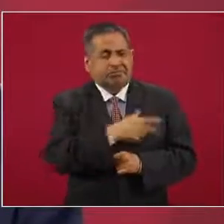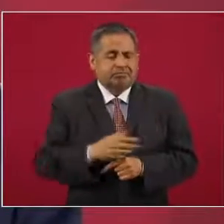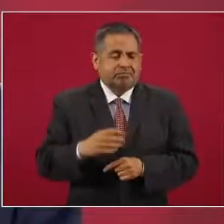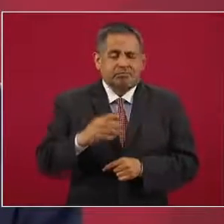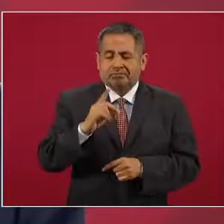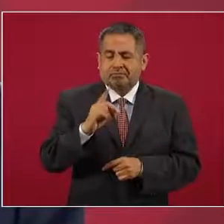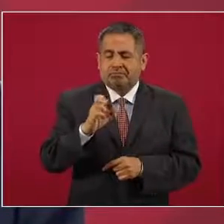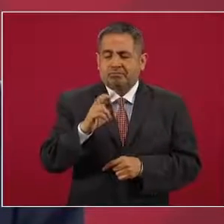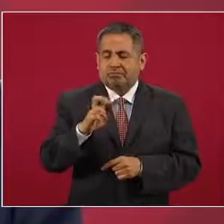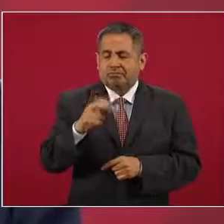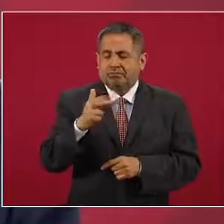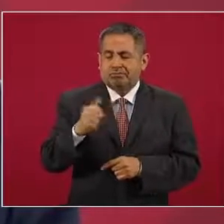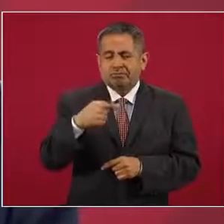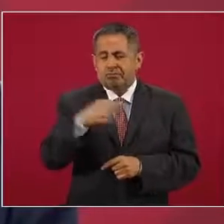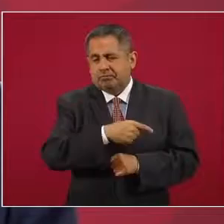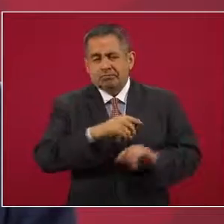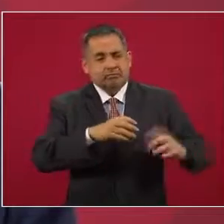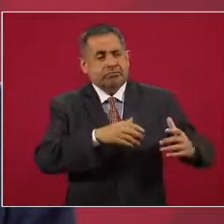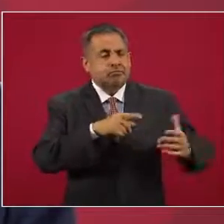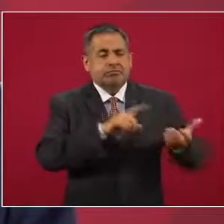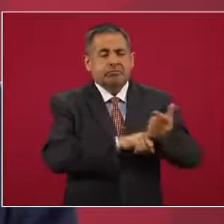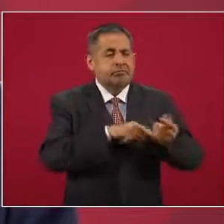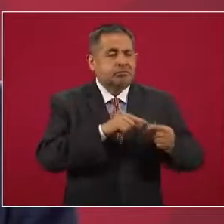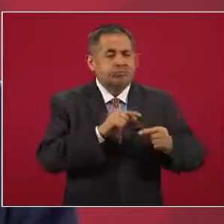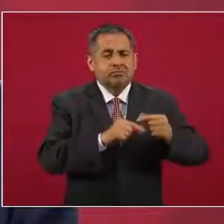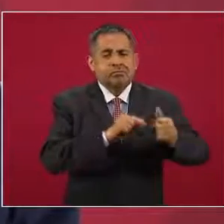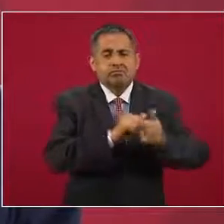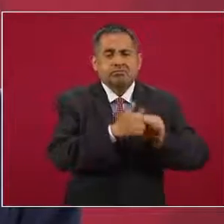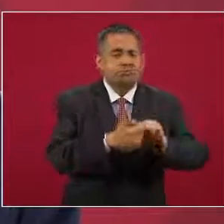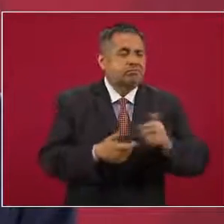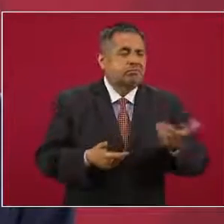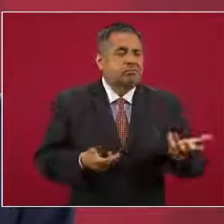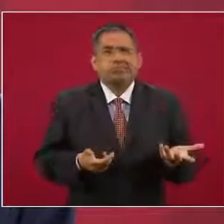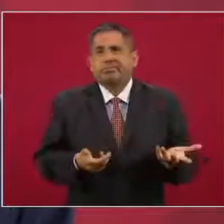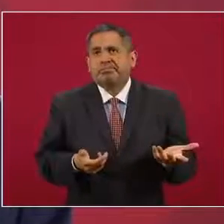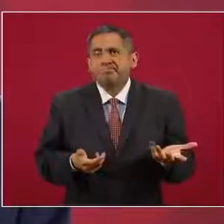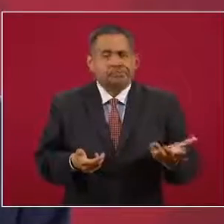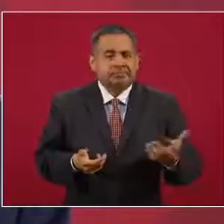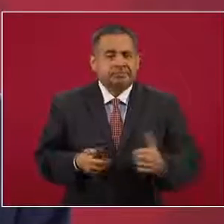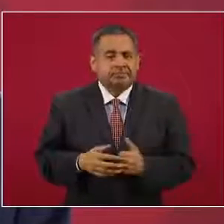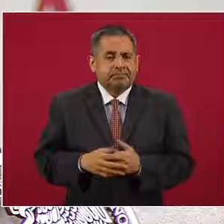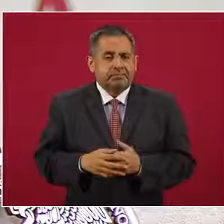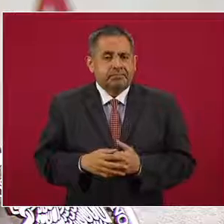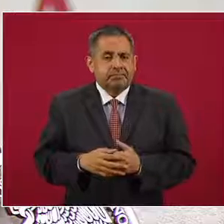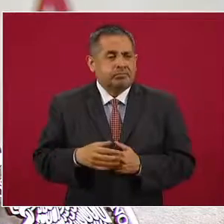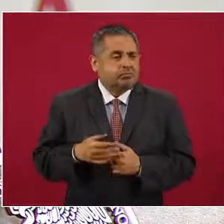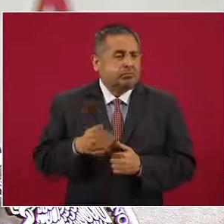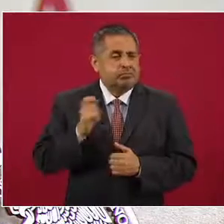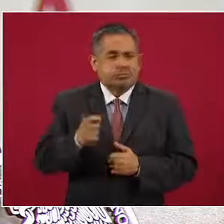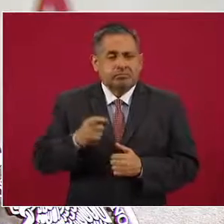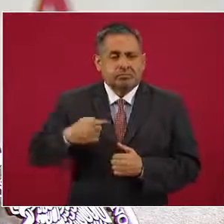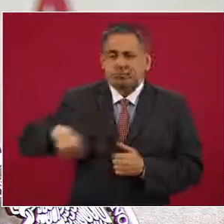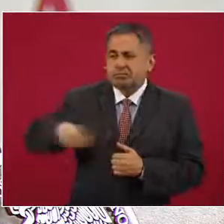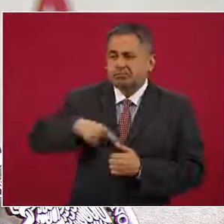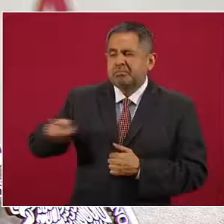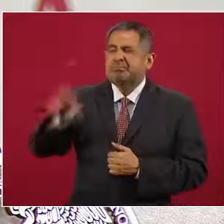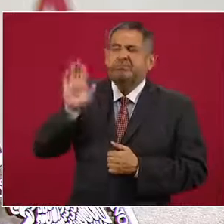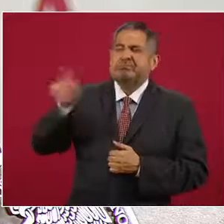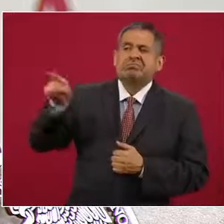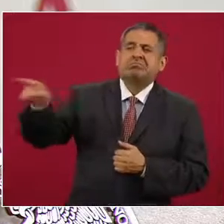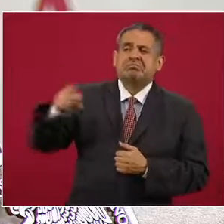una imagen de que a nosotros no nos interesaba